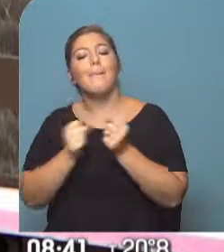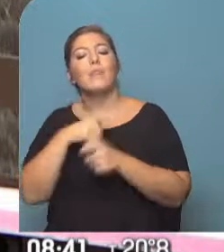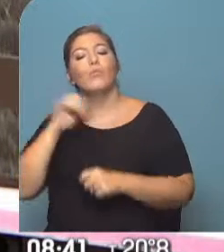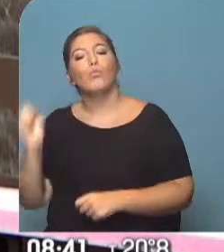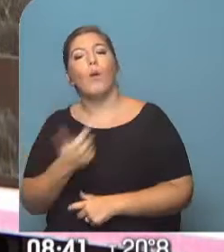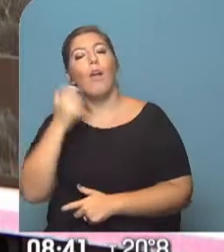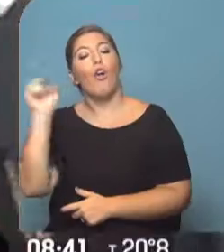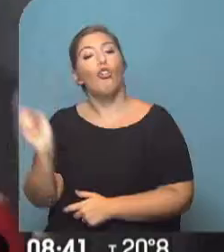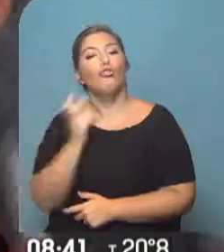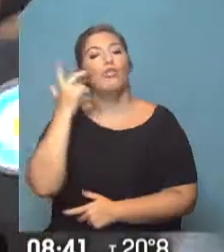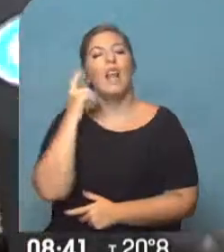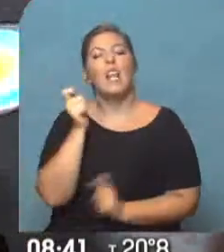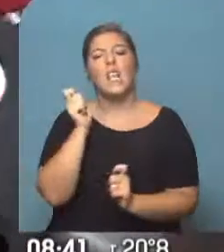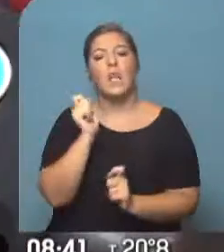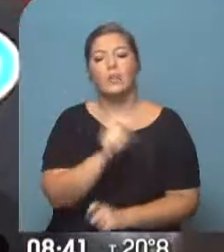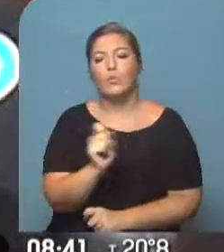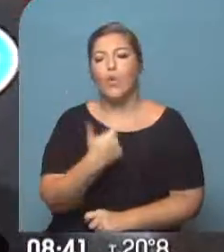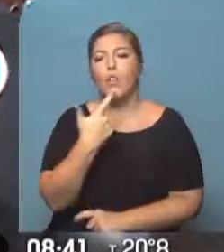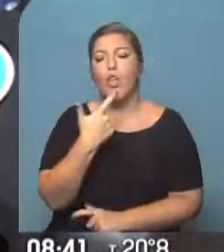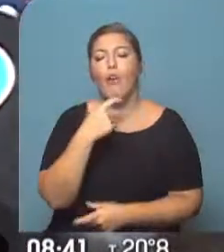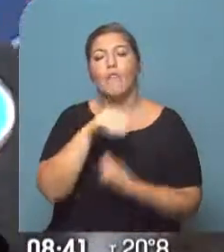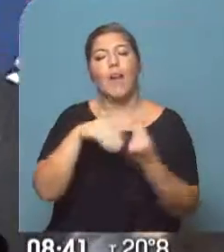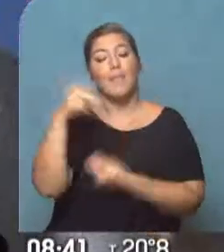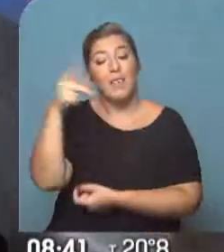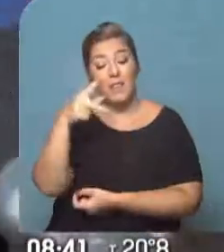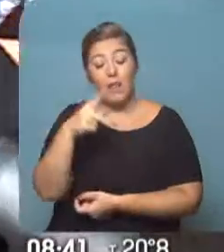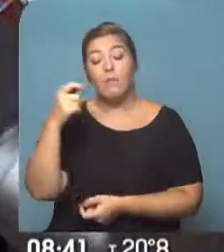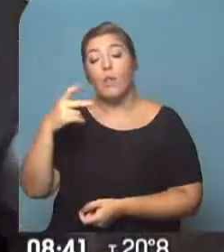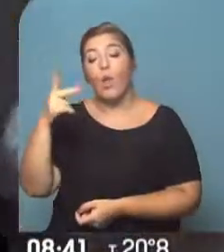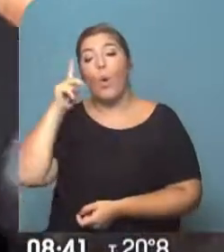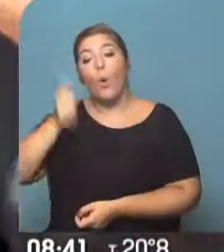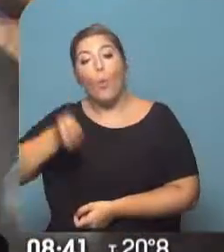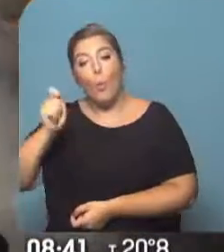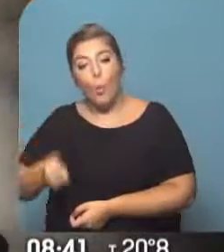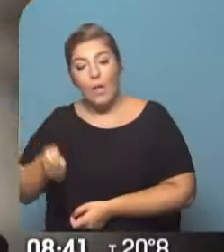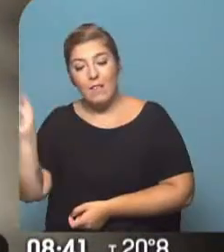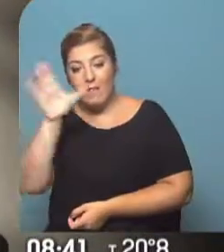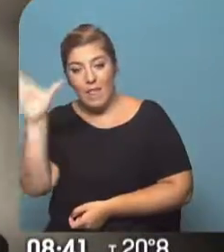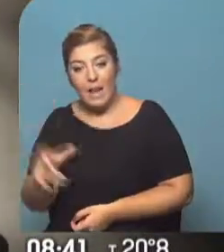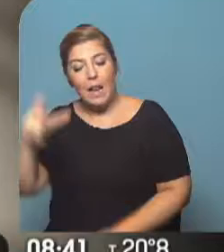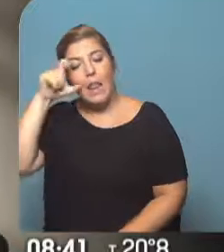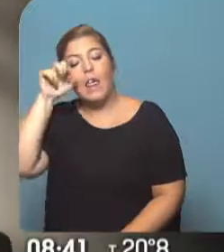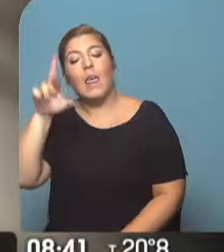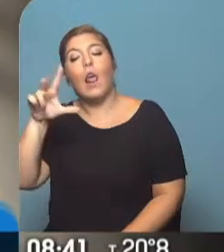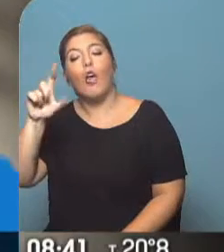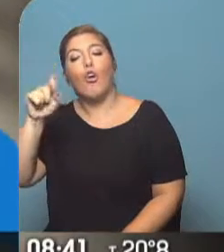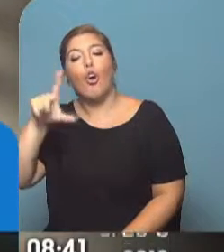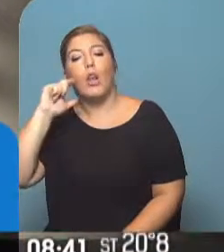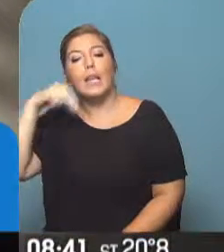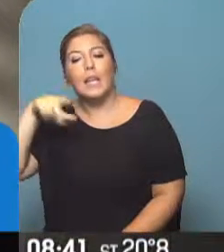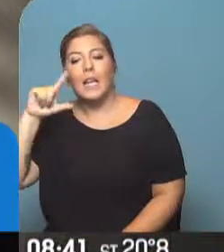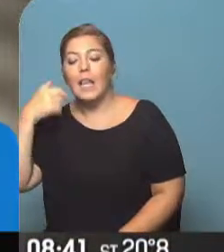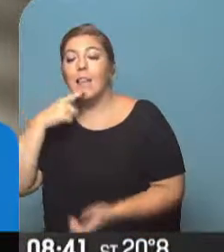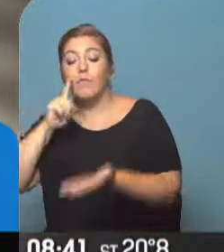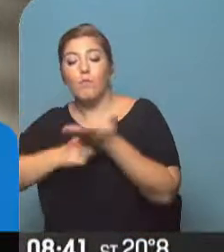familia Kirchner. Fue justamente el juez federal Julián Ercolini quien dispuso la